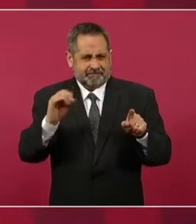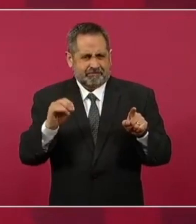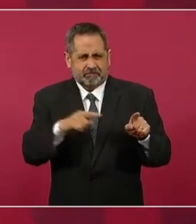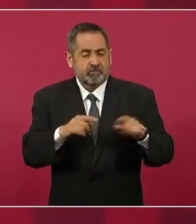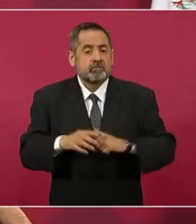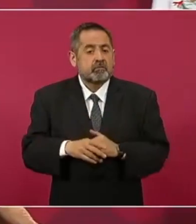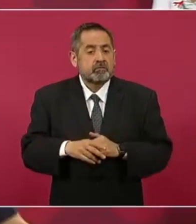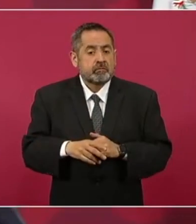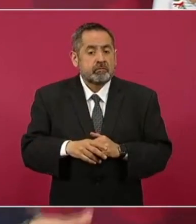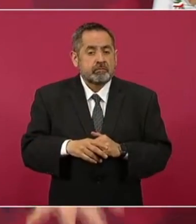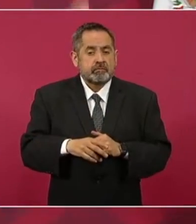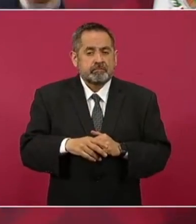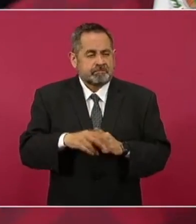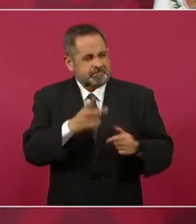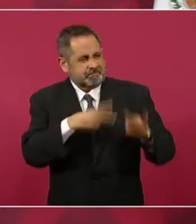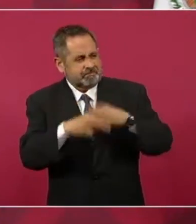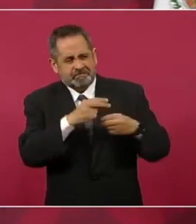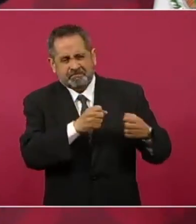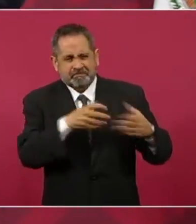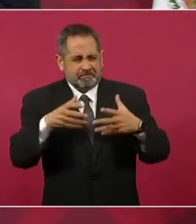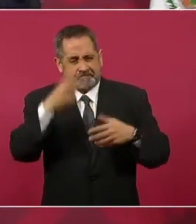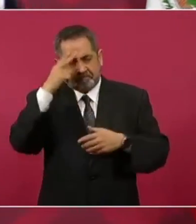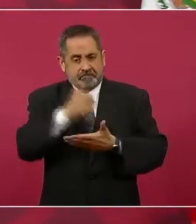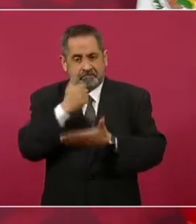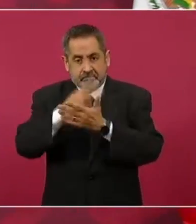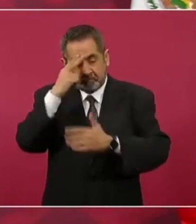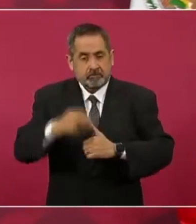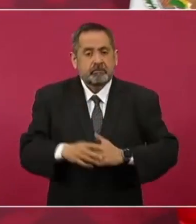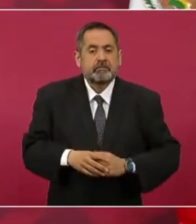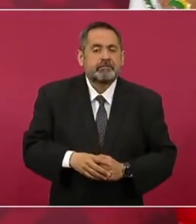y se mete la ola a la Ciudad de México.